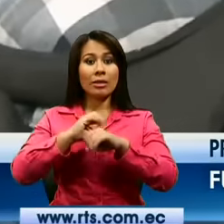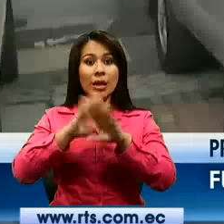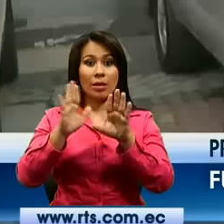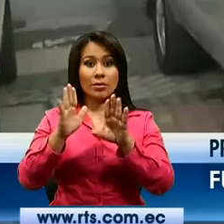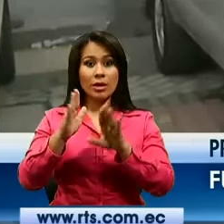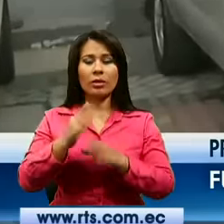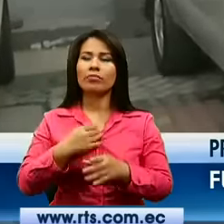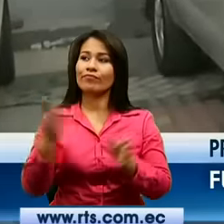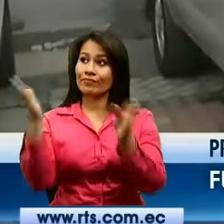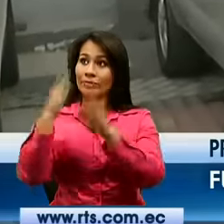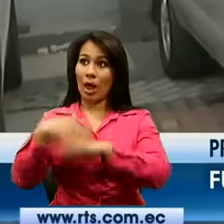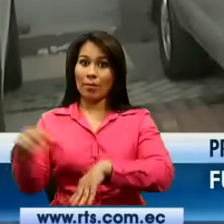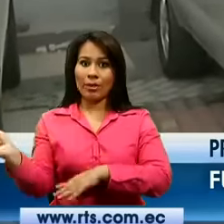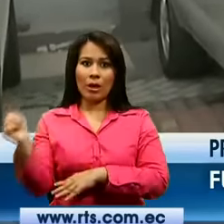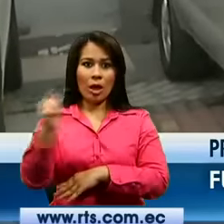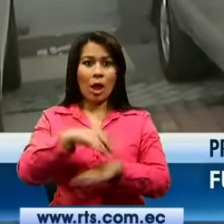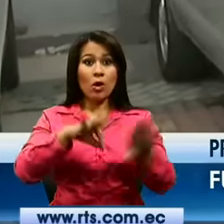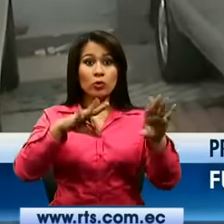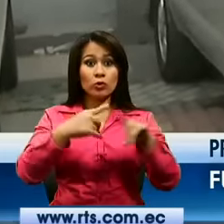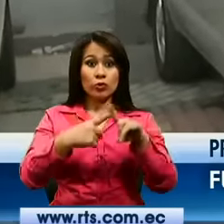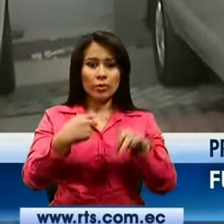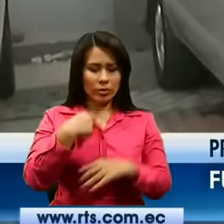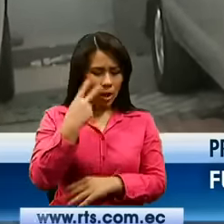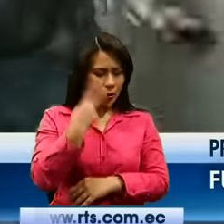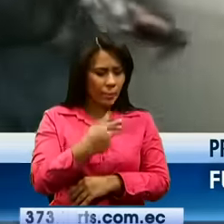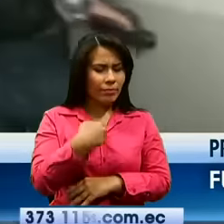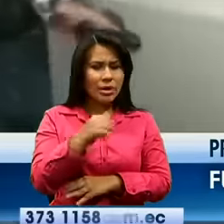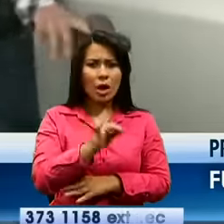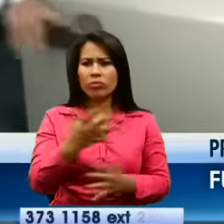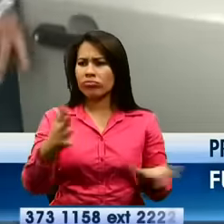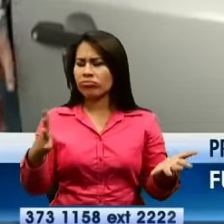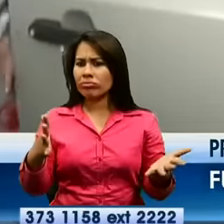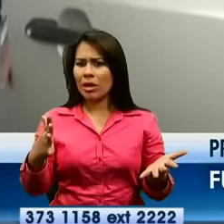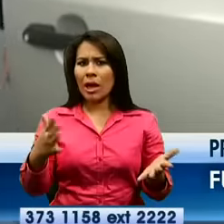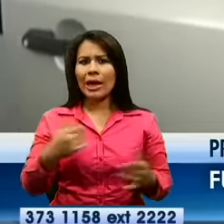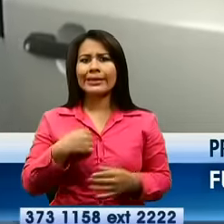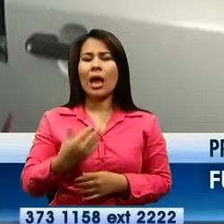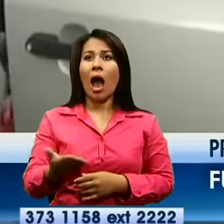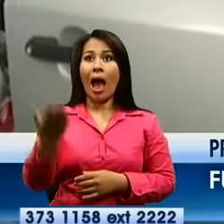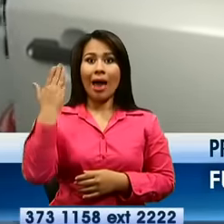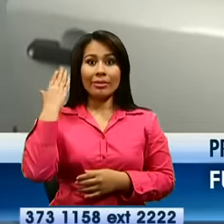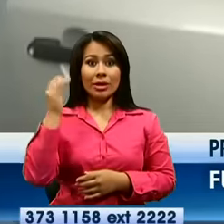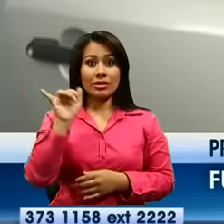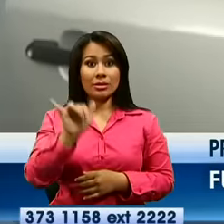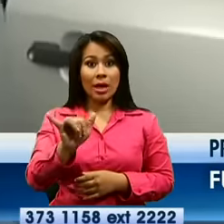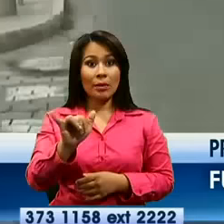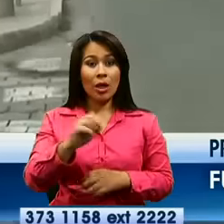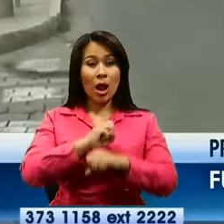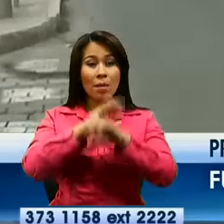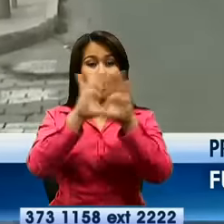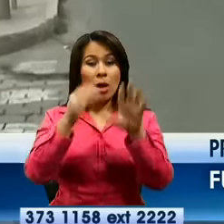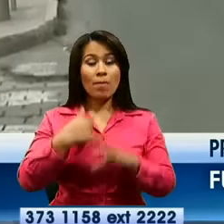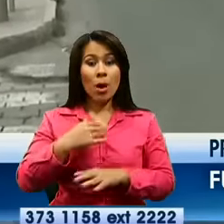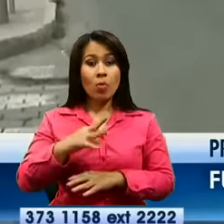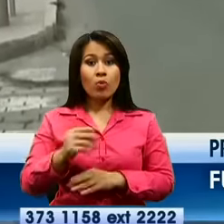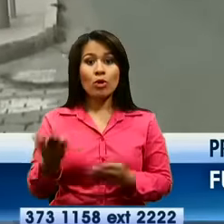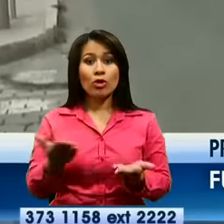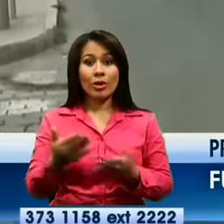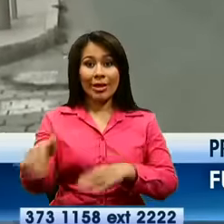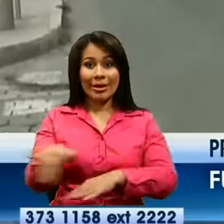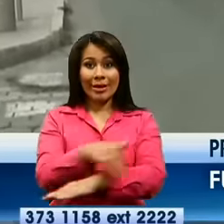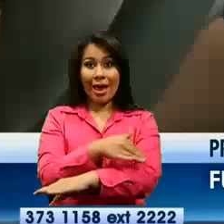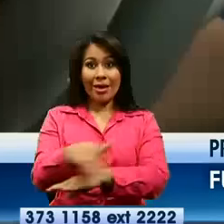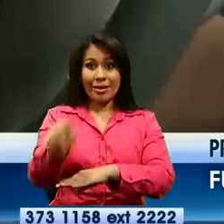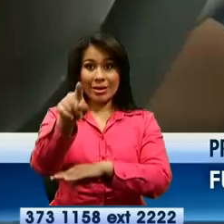ya. Cuando se paró al frente constató que era su mismo vehículo, ese que le robaron el sábado pasado en horas de la mañana de una de las calles de